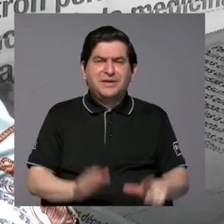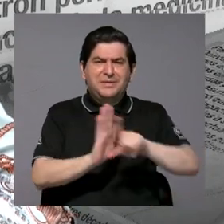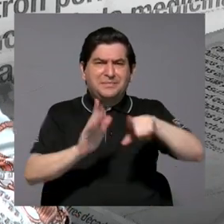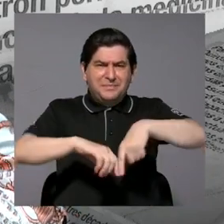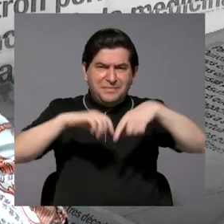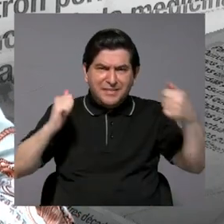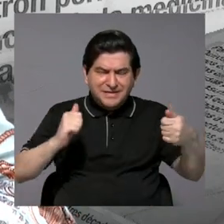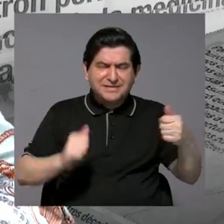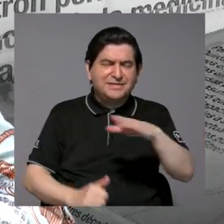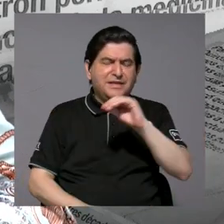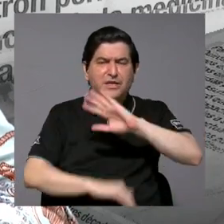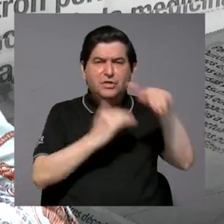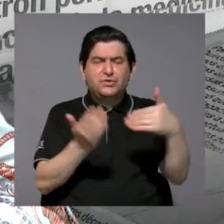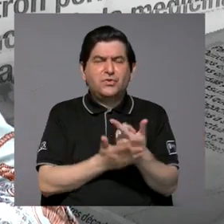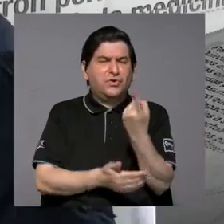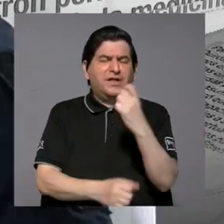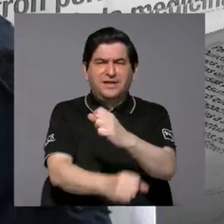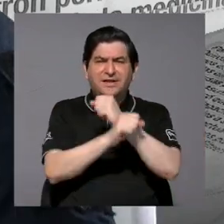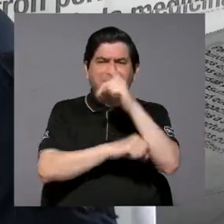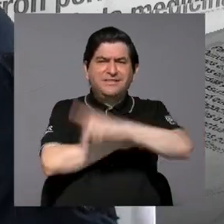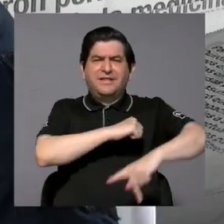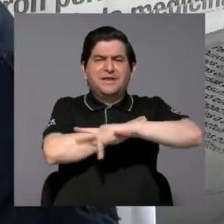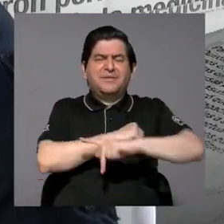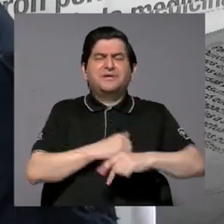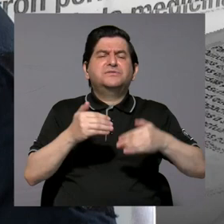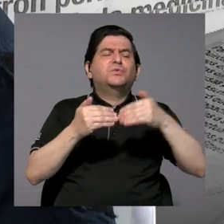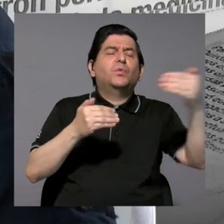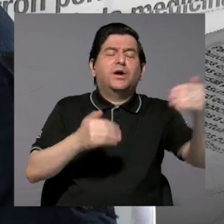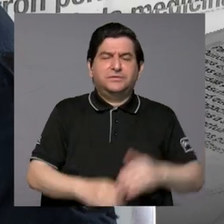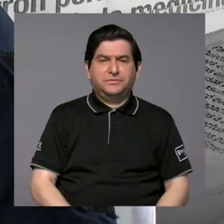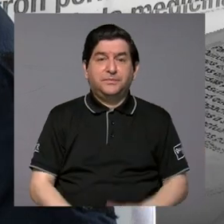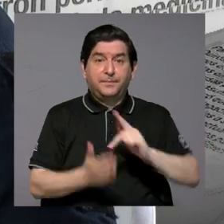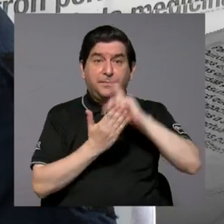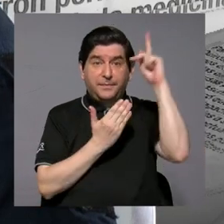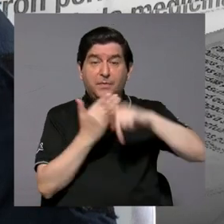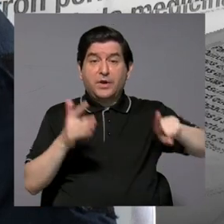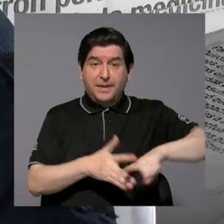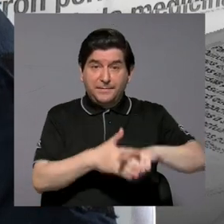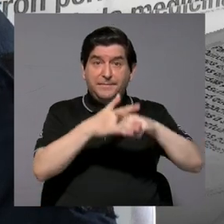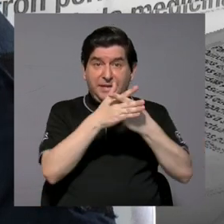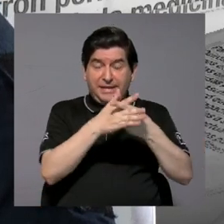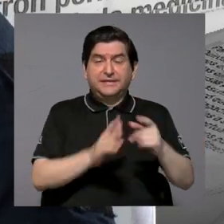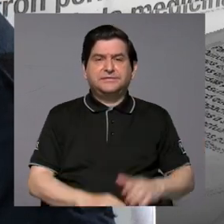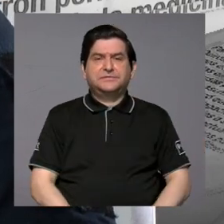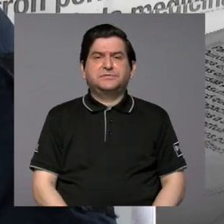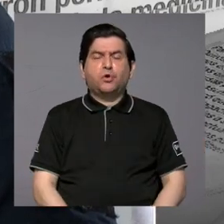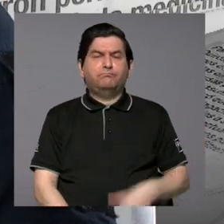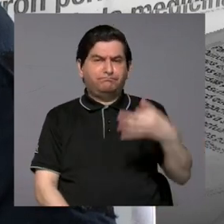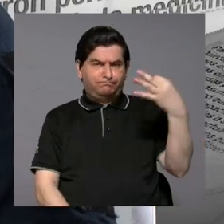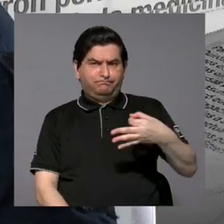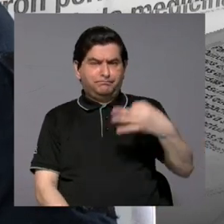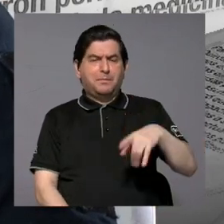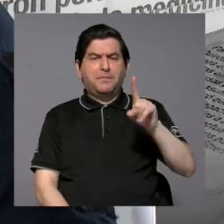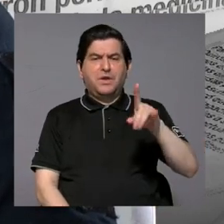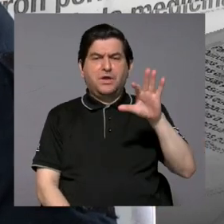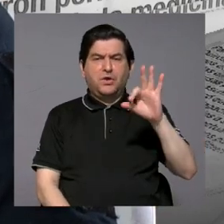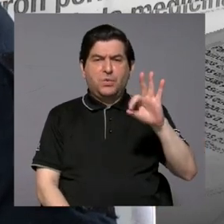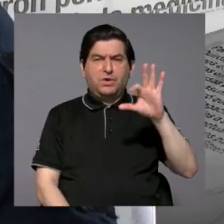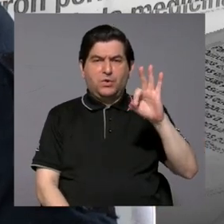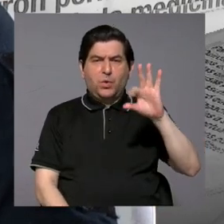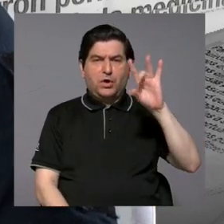la inseguridad en el país bueno el programa Da inicio formal norment